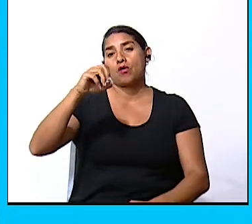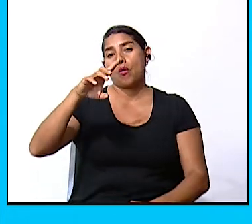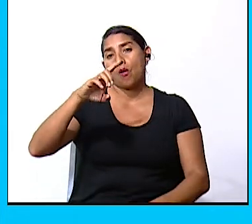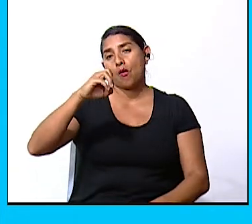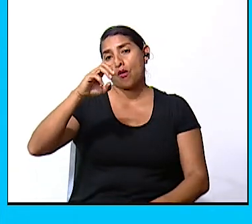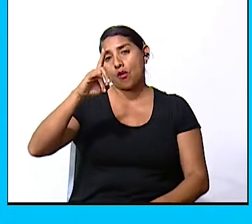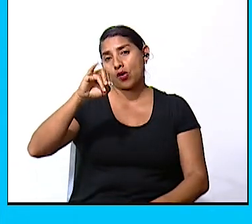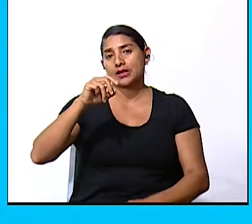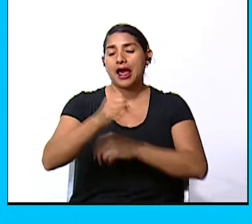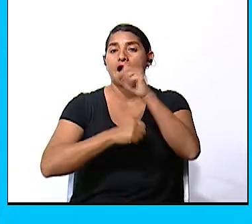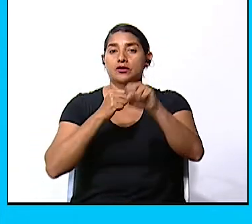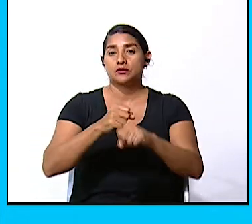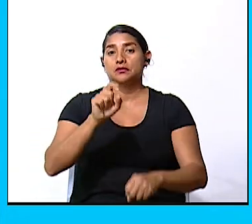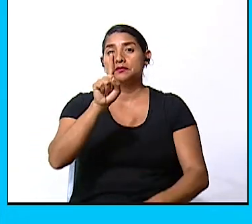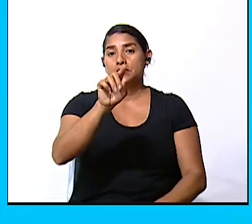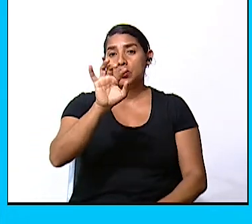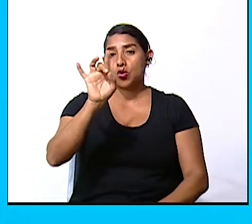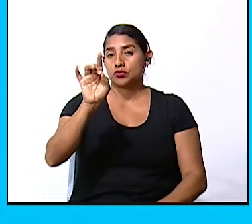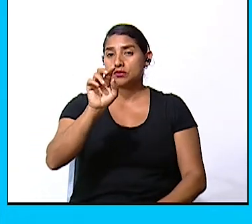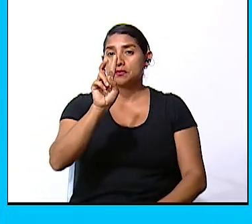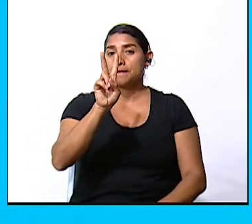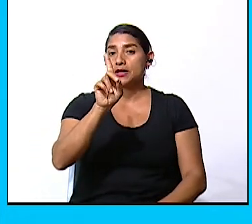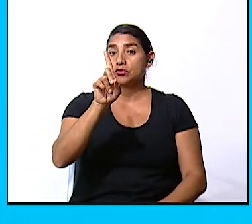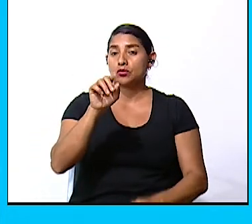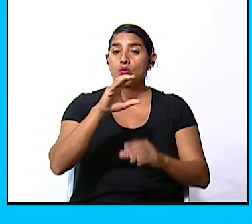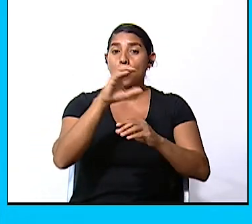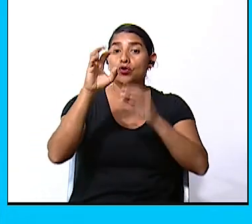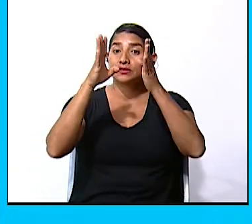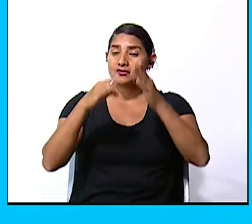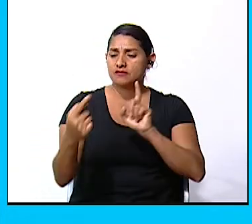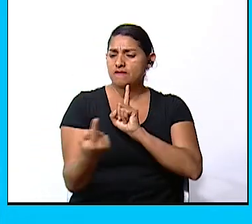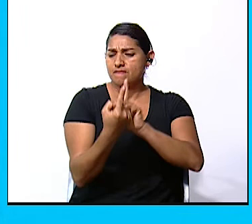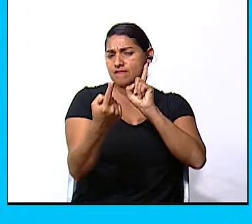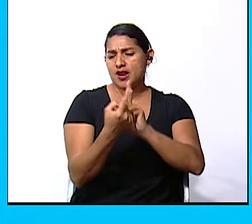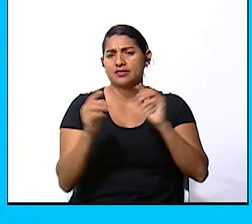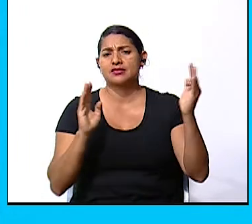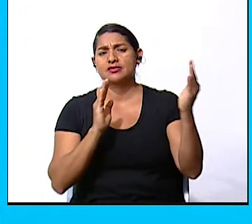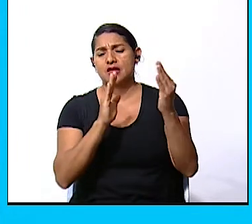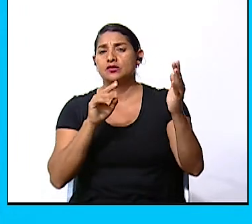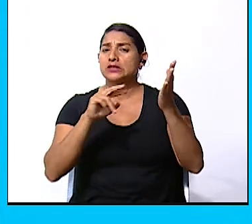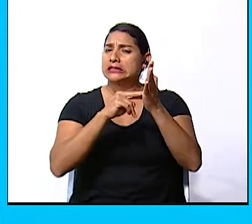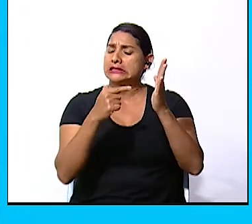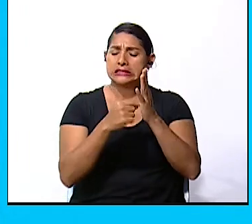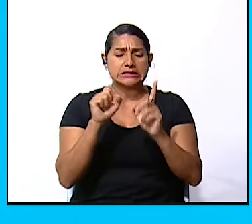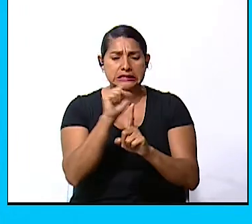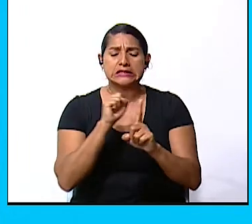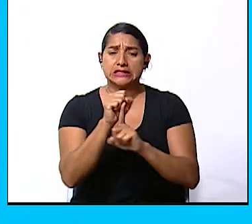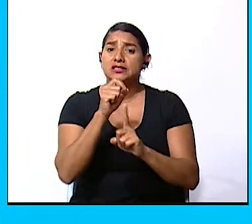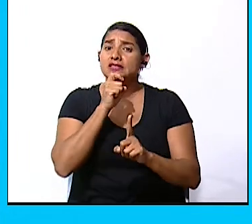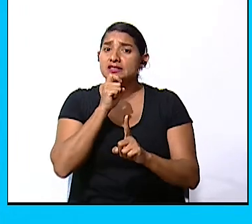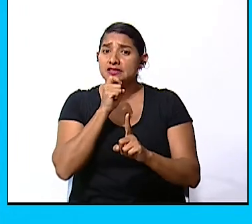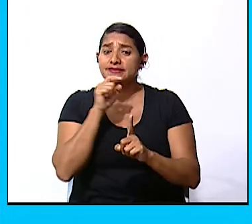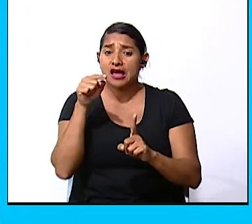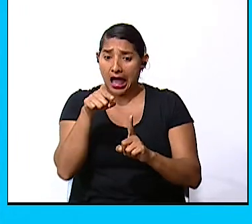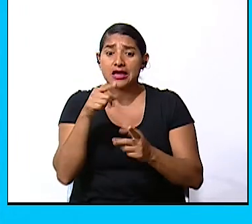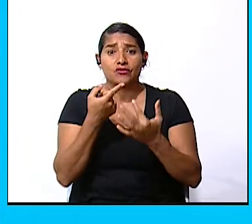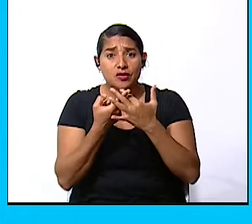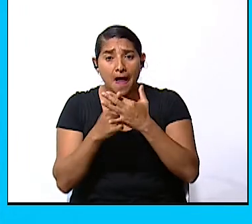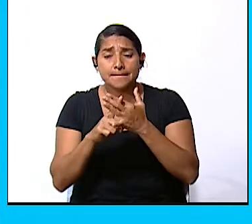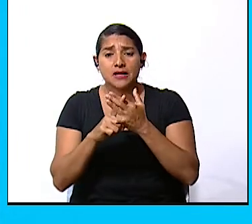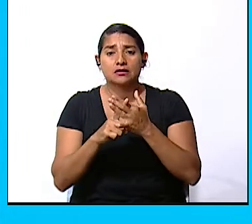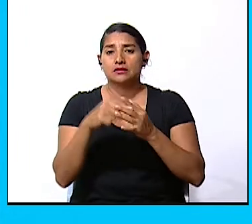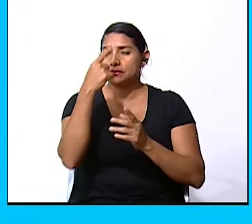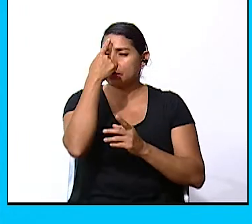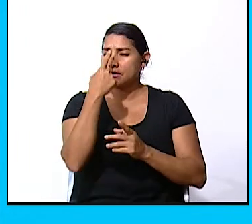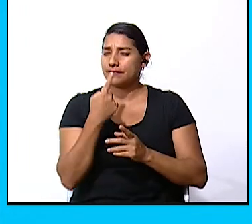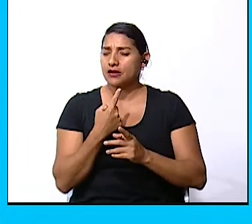Concordia, allá en 1821. Los costarricenses se enfrentaron a una situación muy difícil y fue la de